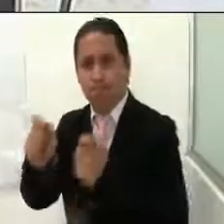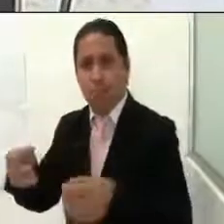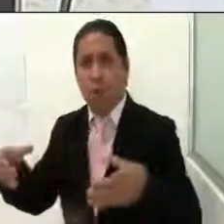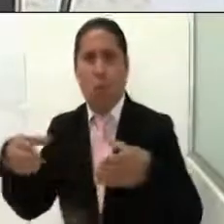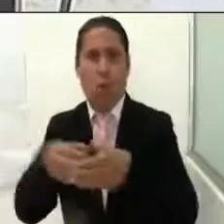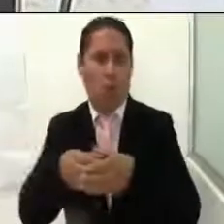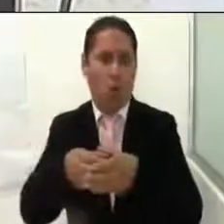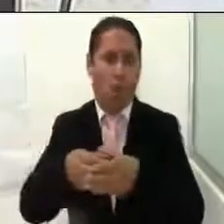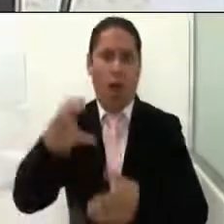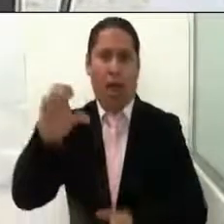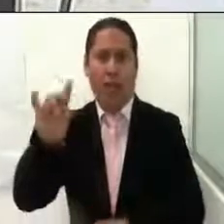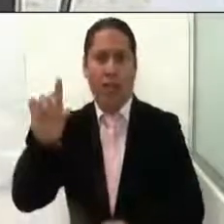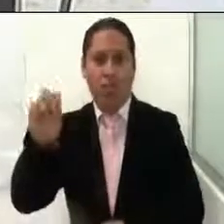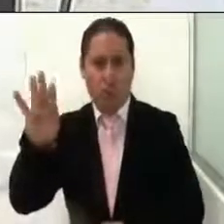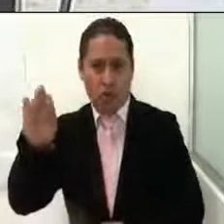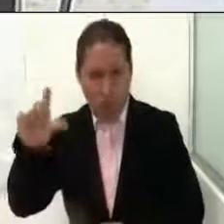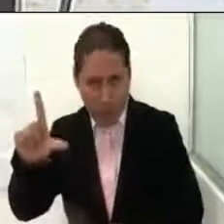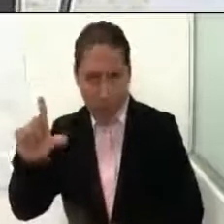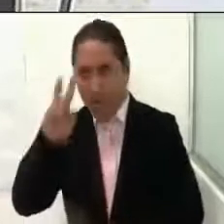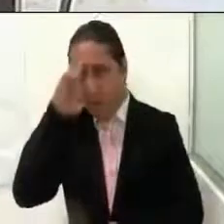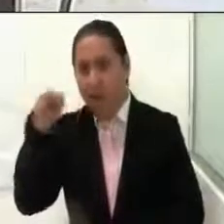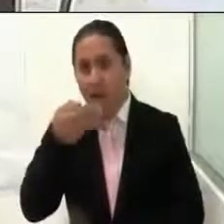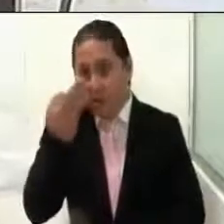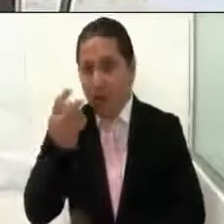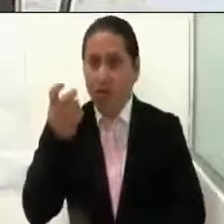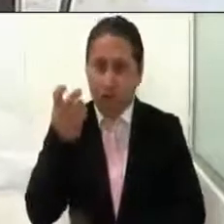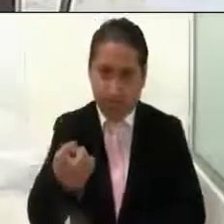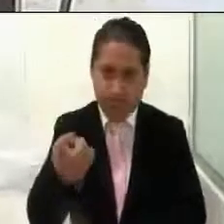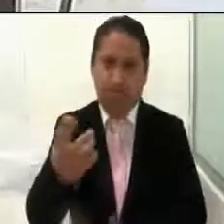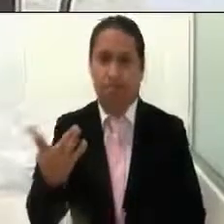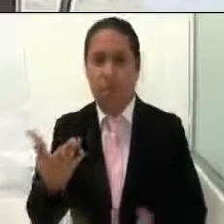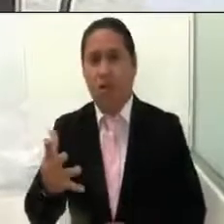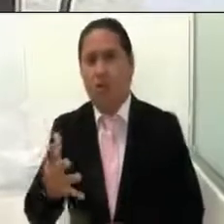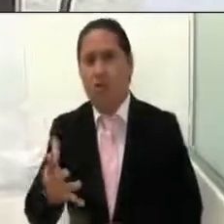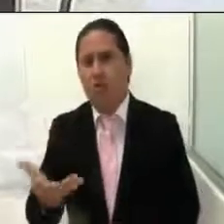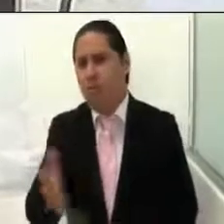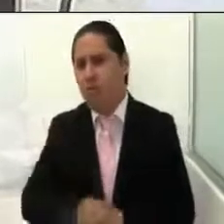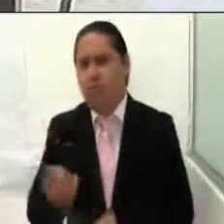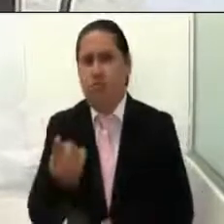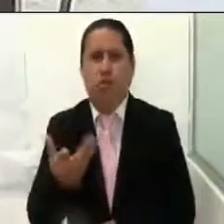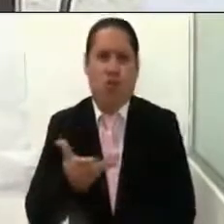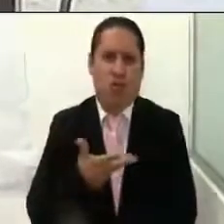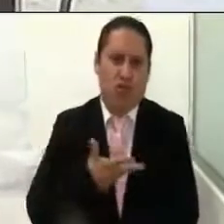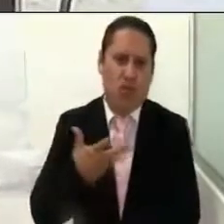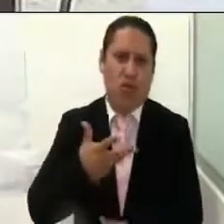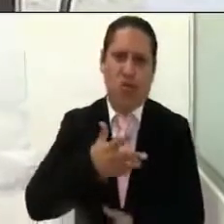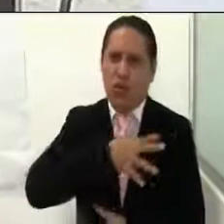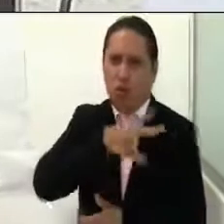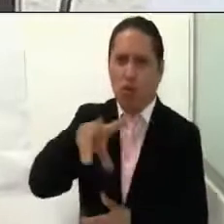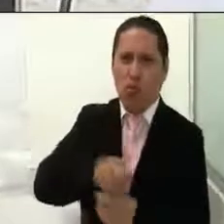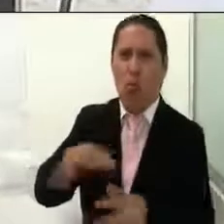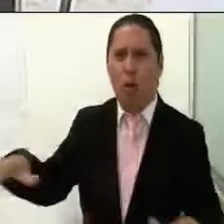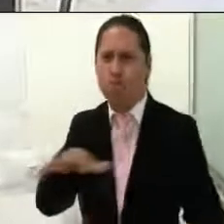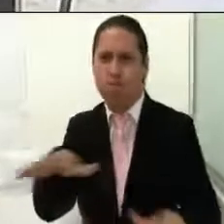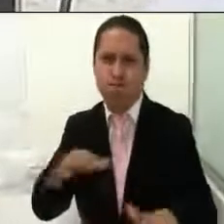obregón municipio de villaflores derivados de la contingencia que contingencia generada por el terremoto ocurrido